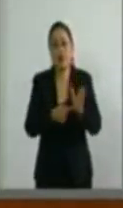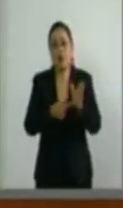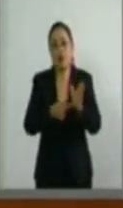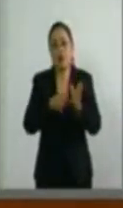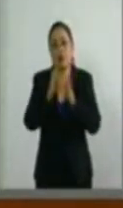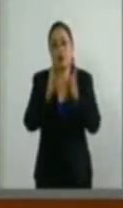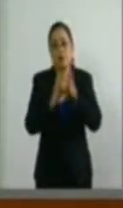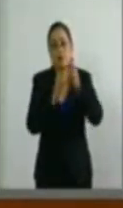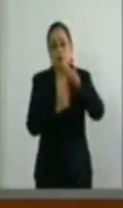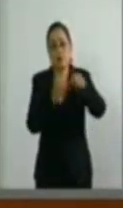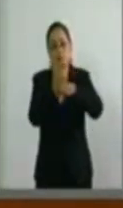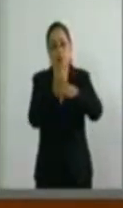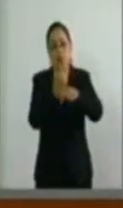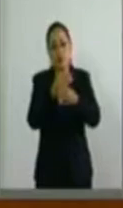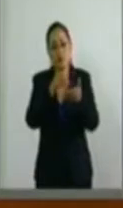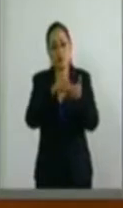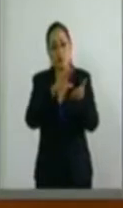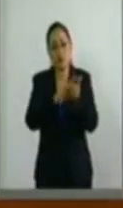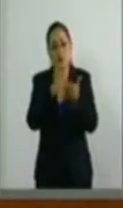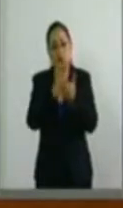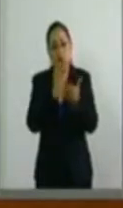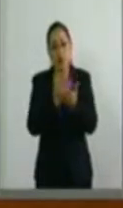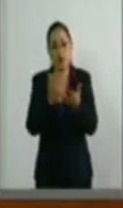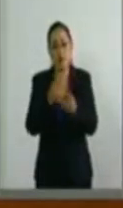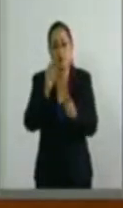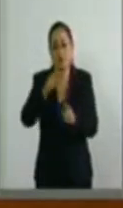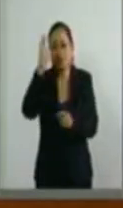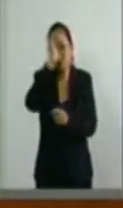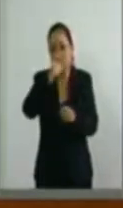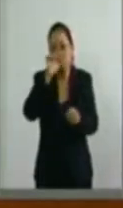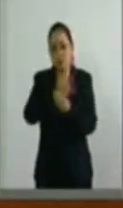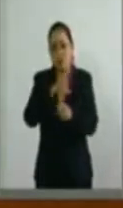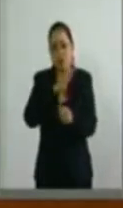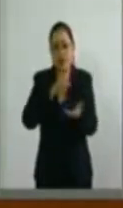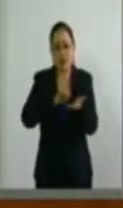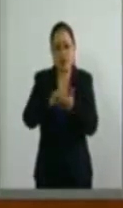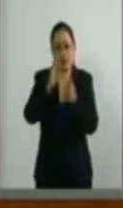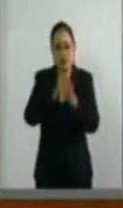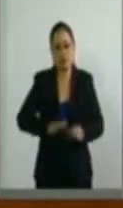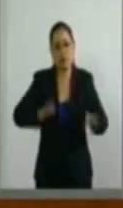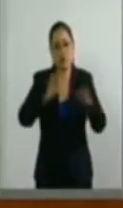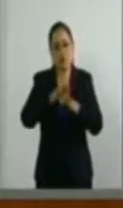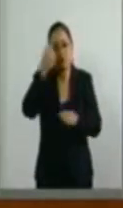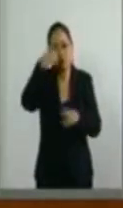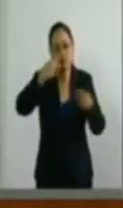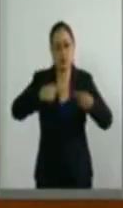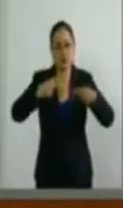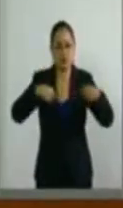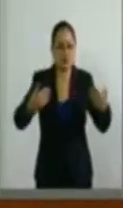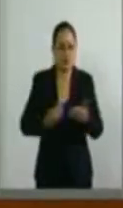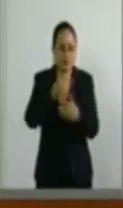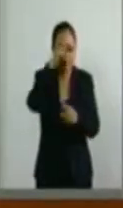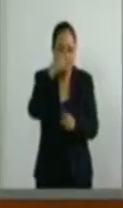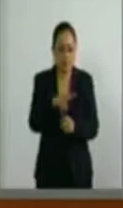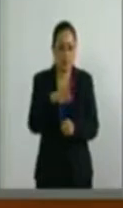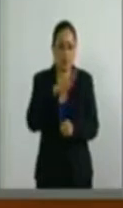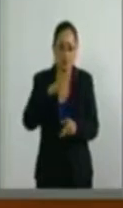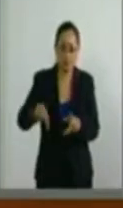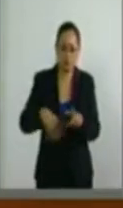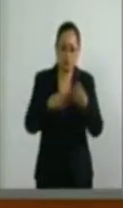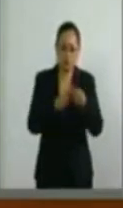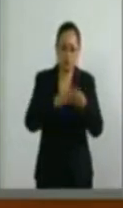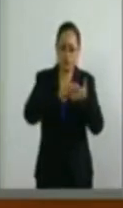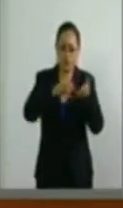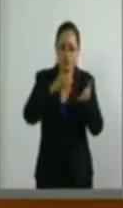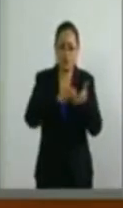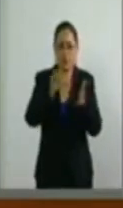reforma constitucional que hizo de la cultura un derecho fundamental de los mexicanos. Se adicionó el párrafo